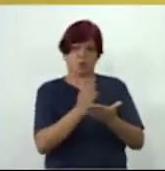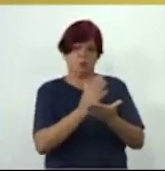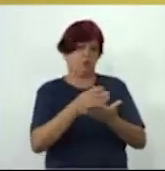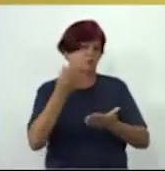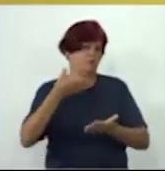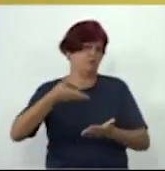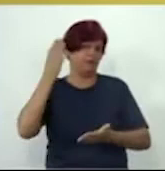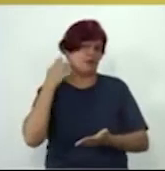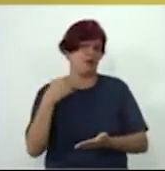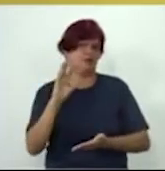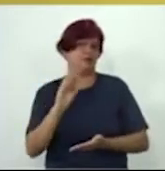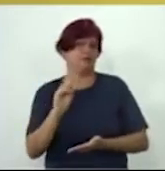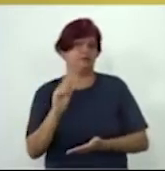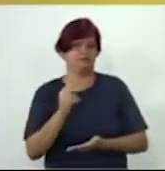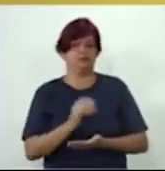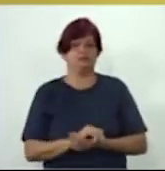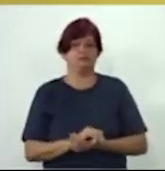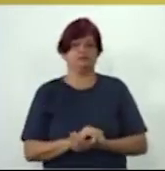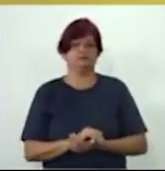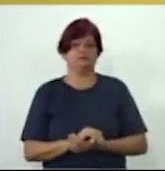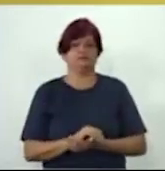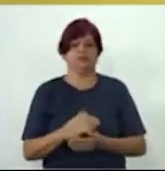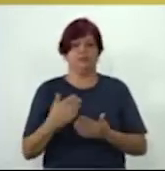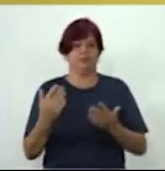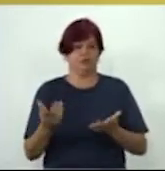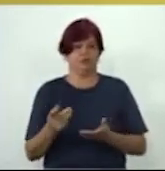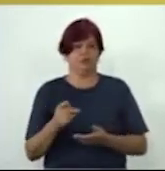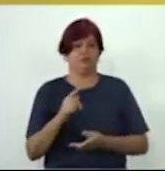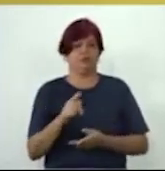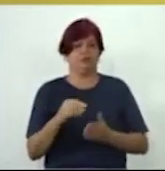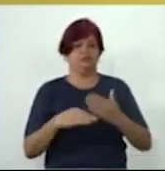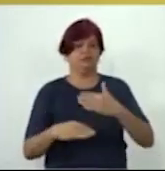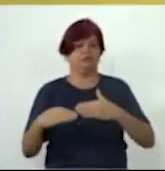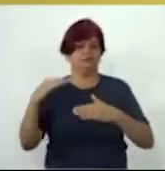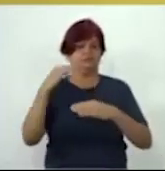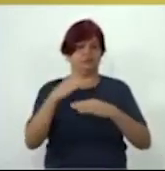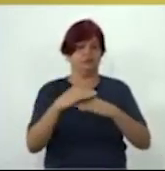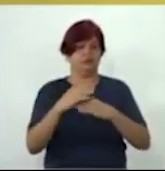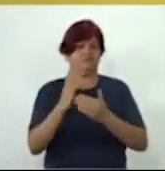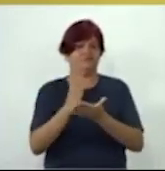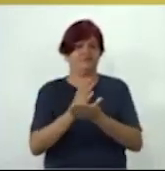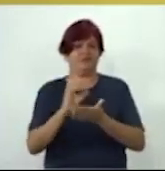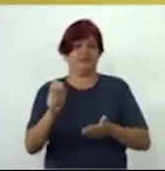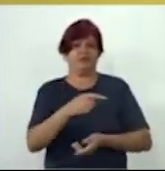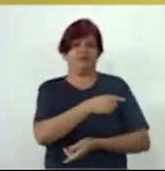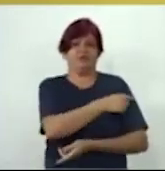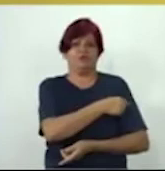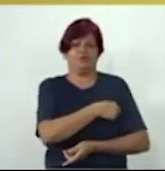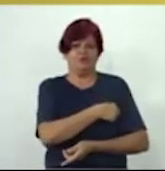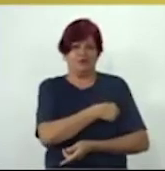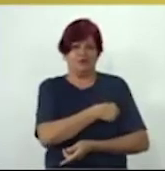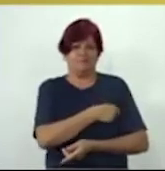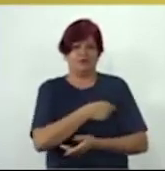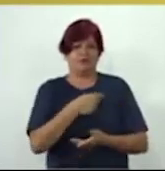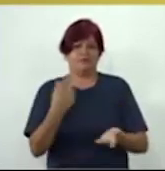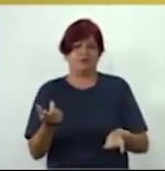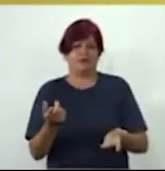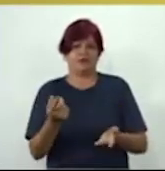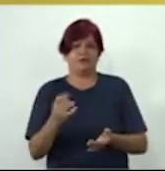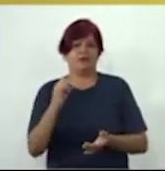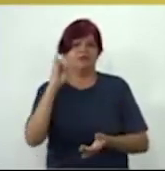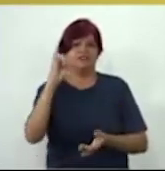anteriormente, y teniendo en cuenta que el nivel en la escuela primaria lo constituye el sexto